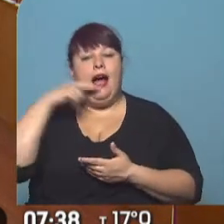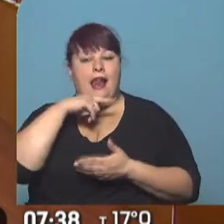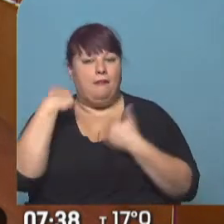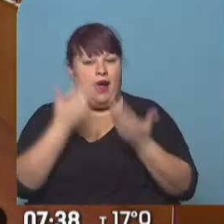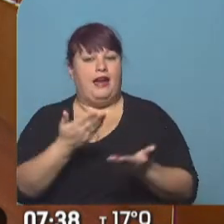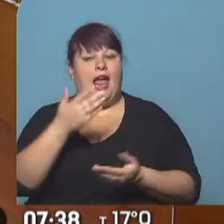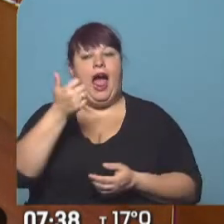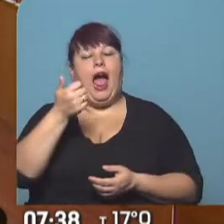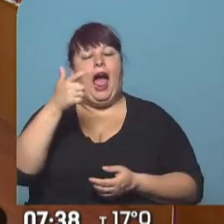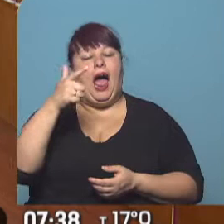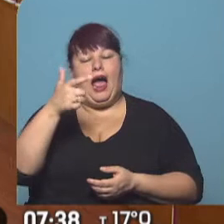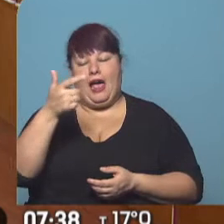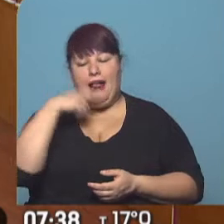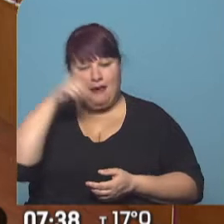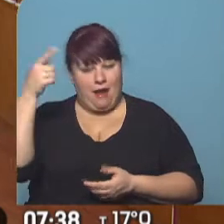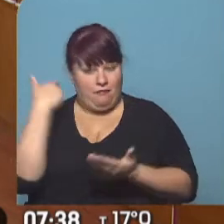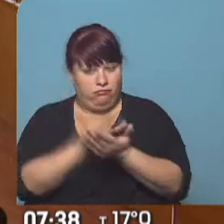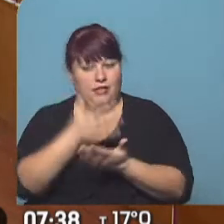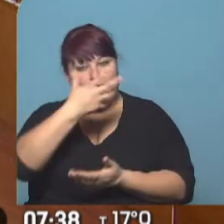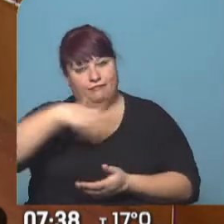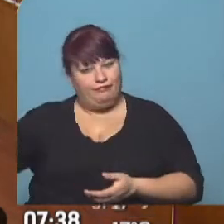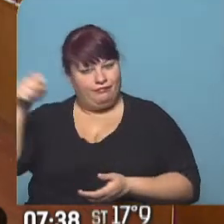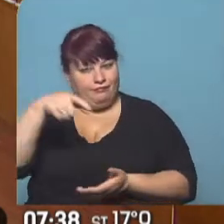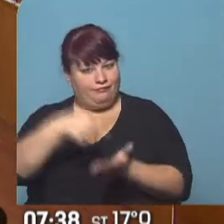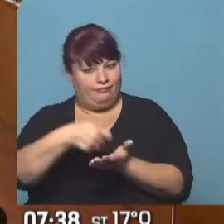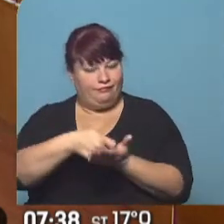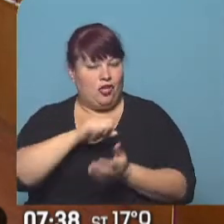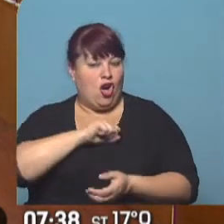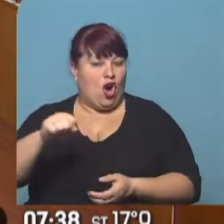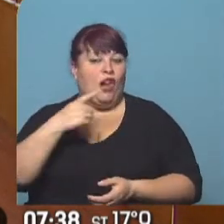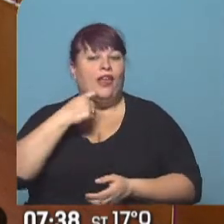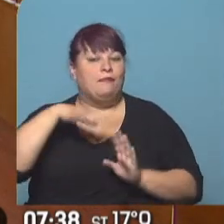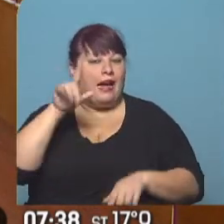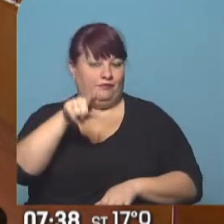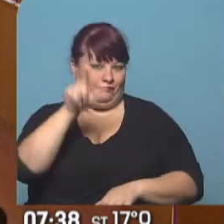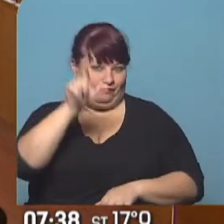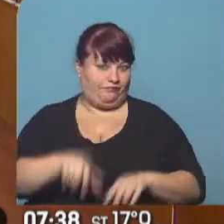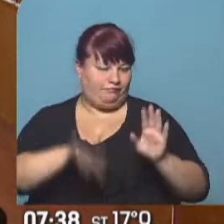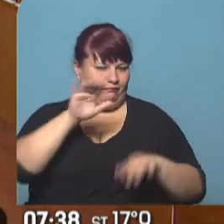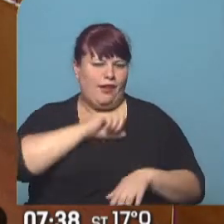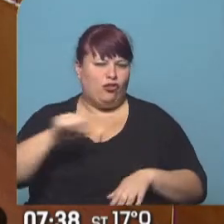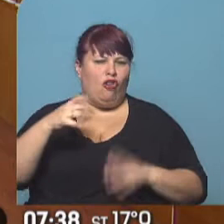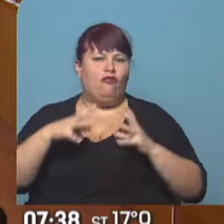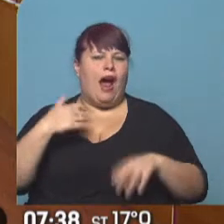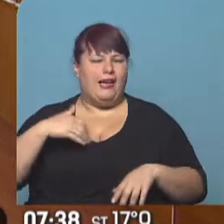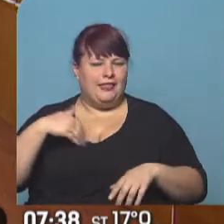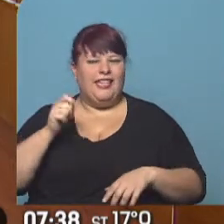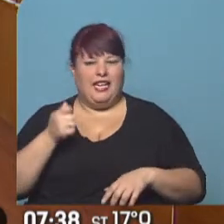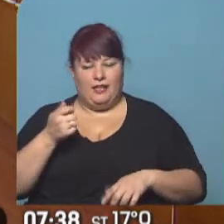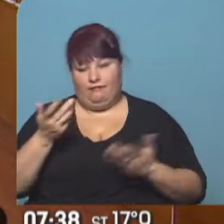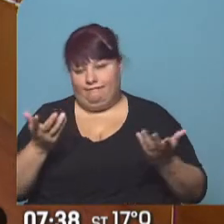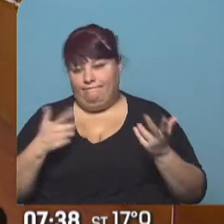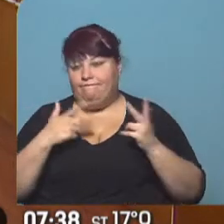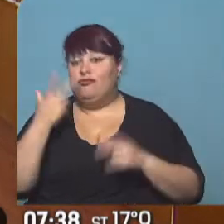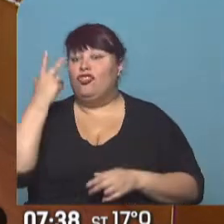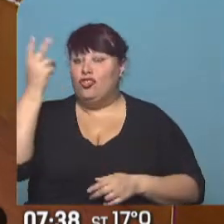concreto del Bayer Leverkusen de Alemania para llevarse al goleador de River, a uno de los goleadores que tiene el fútbol argentino. ¿Y cómo